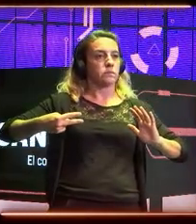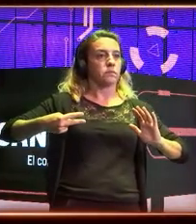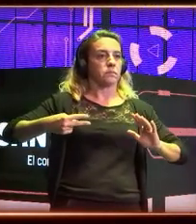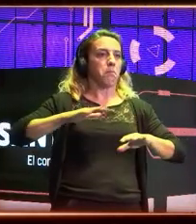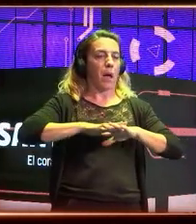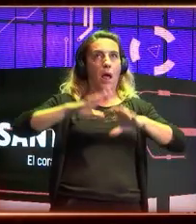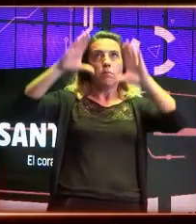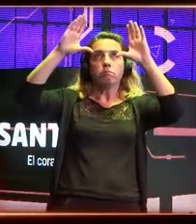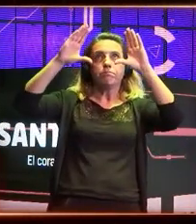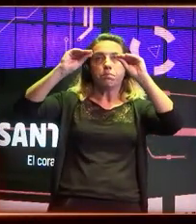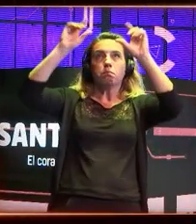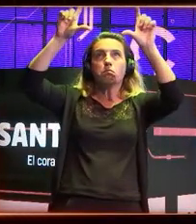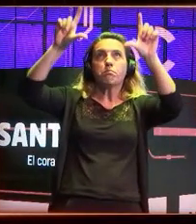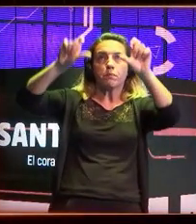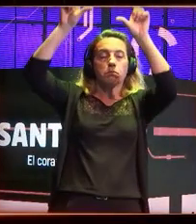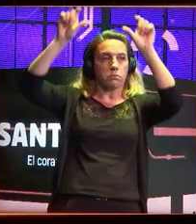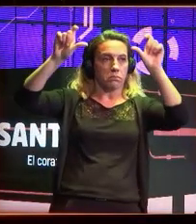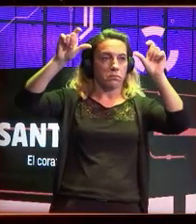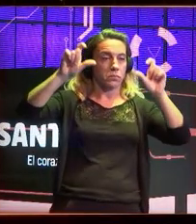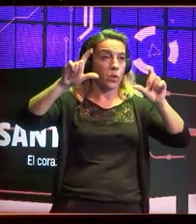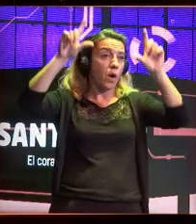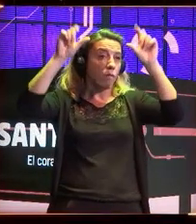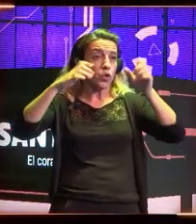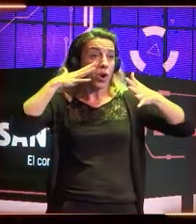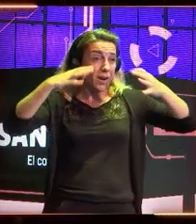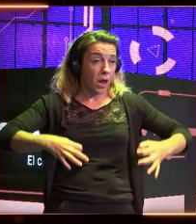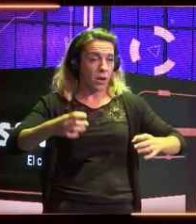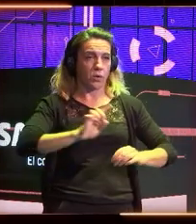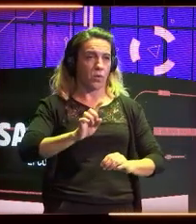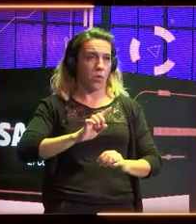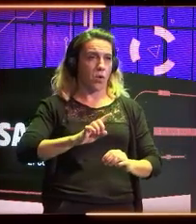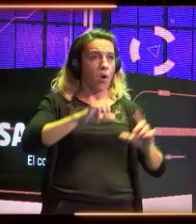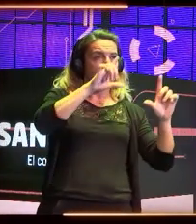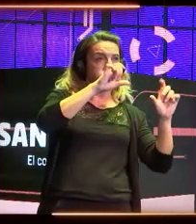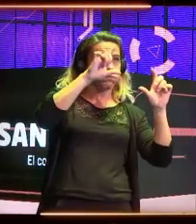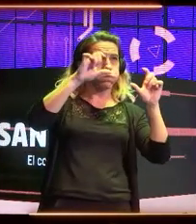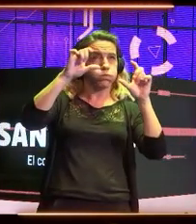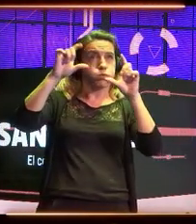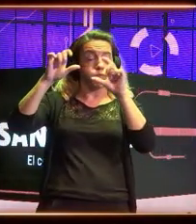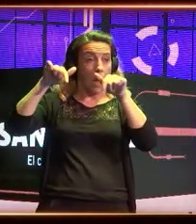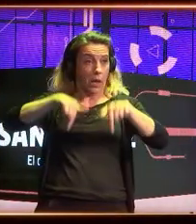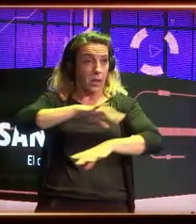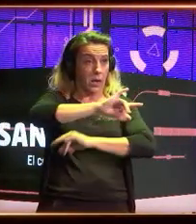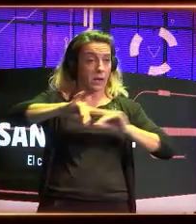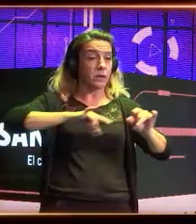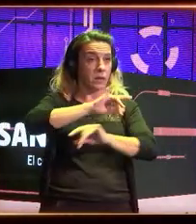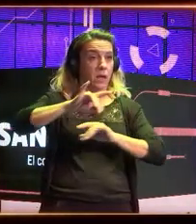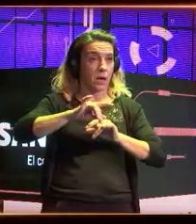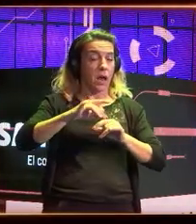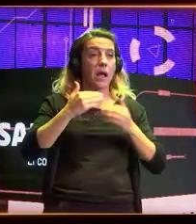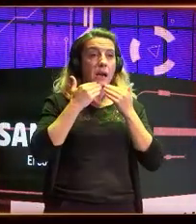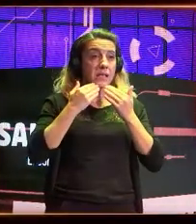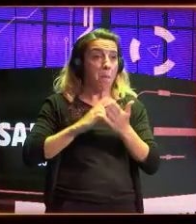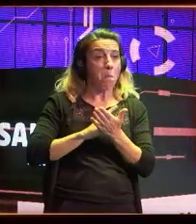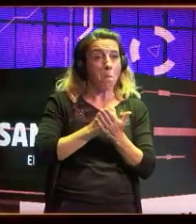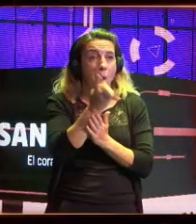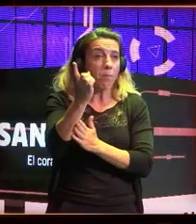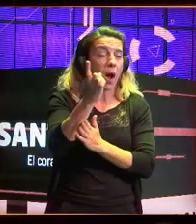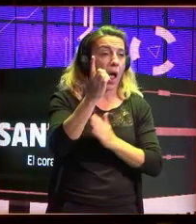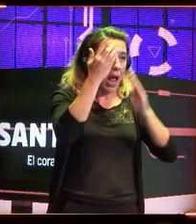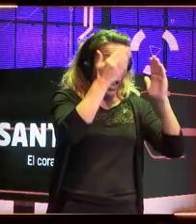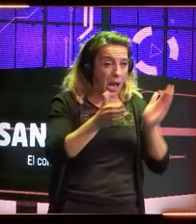como esta imagen Esto no es una foto real esto son fotones que han sido captados aquí en la tierra a través de un mapa de diferentes